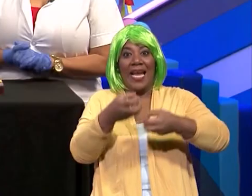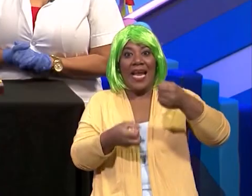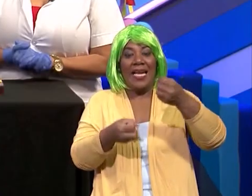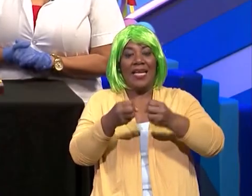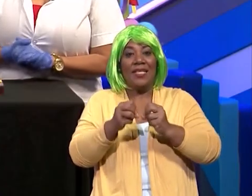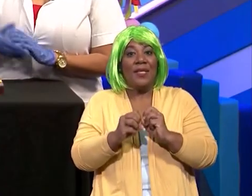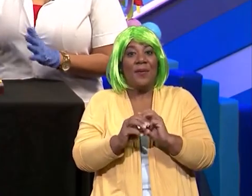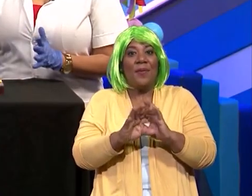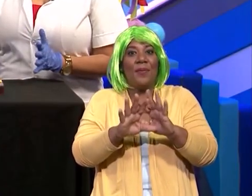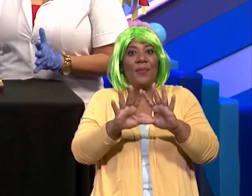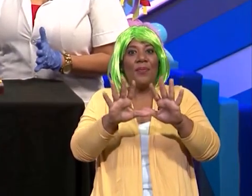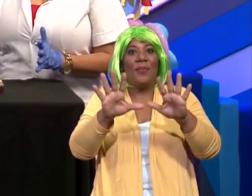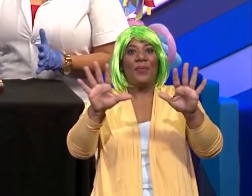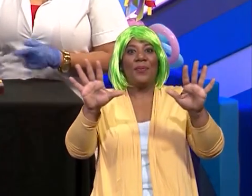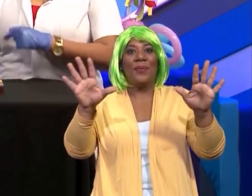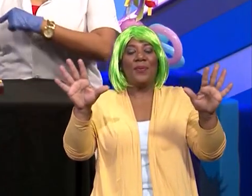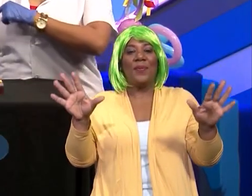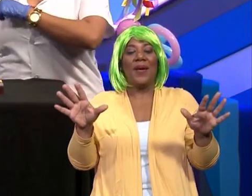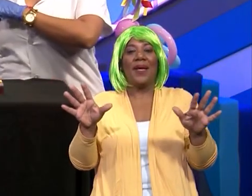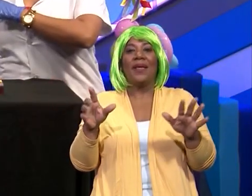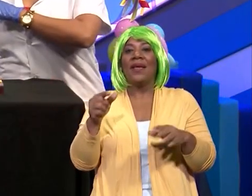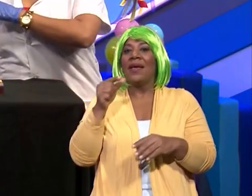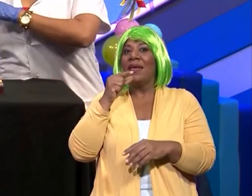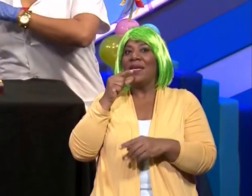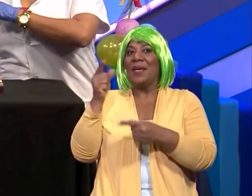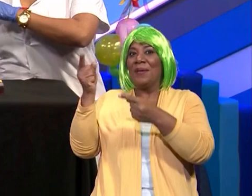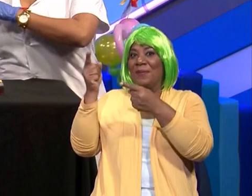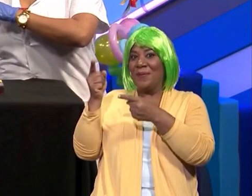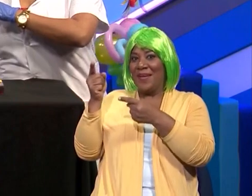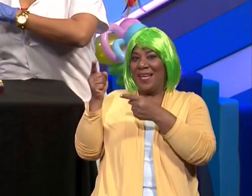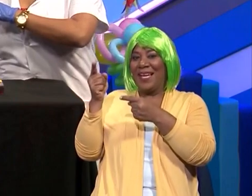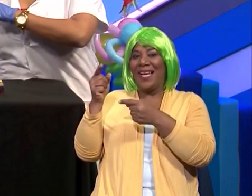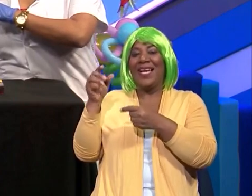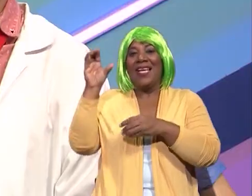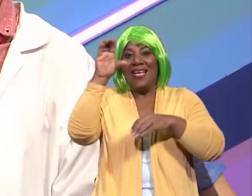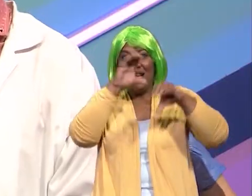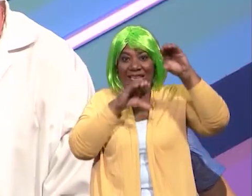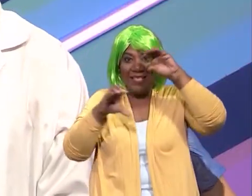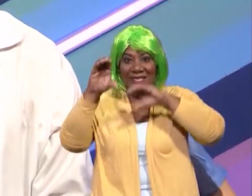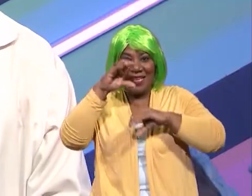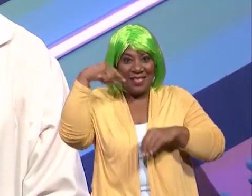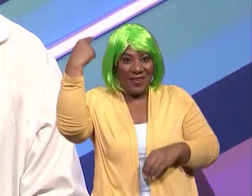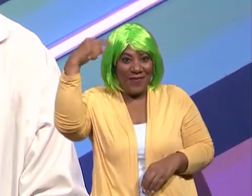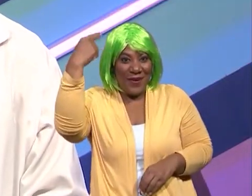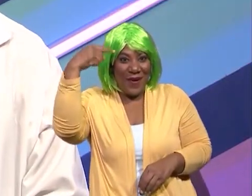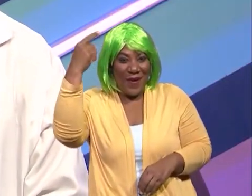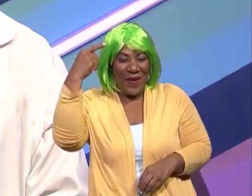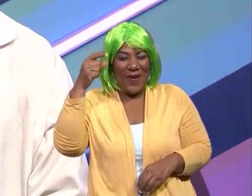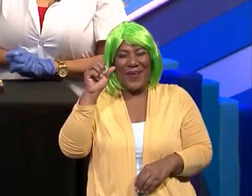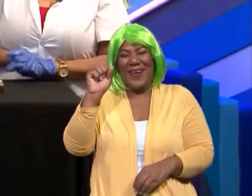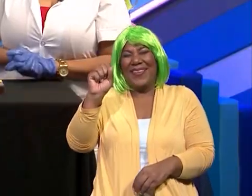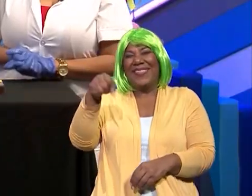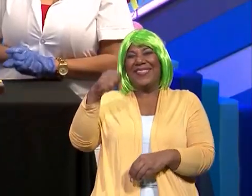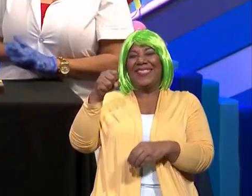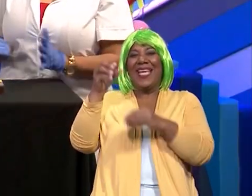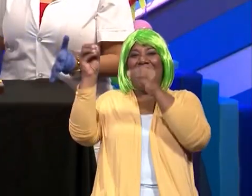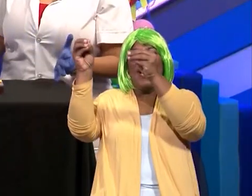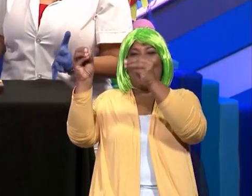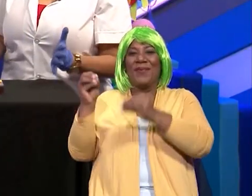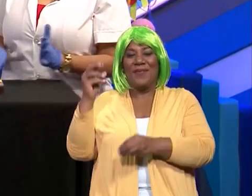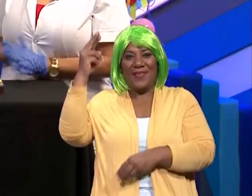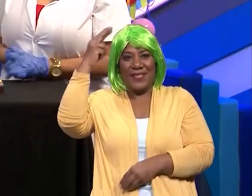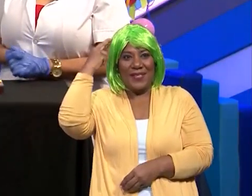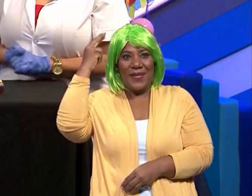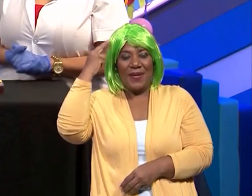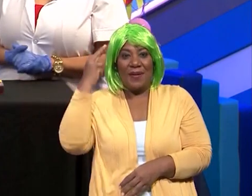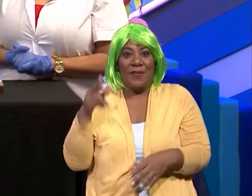mágica. Me acompaña mi amigo el científico loco, el profesor Ramiro, ¿verdad? Para esta experiencia. ¿Qué